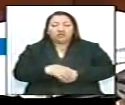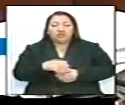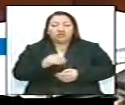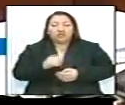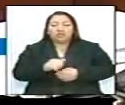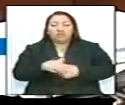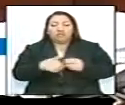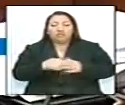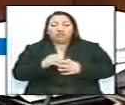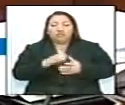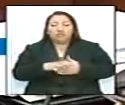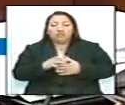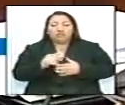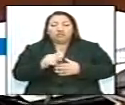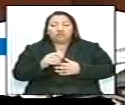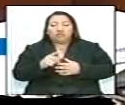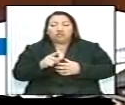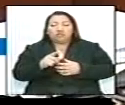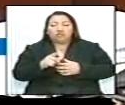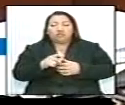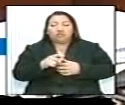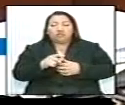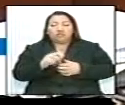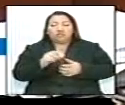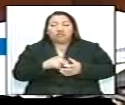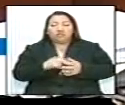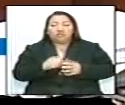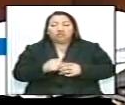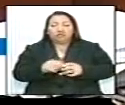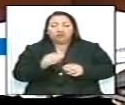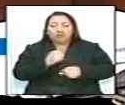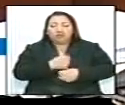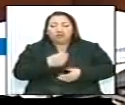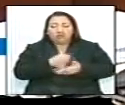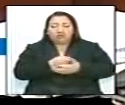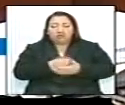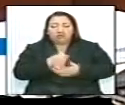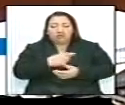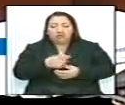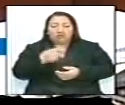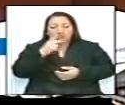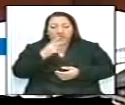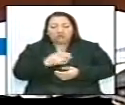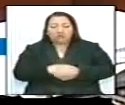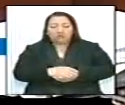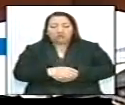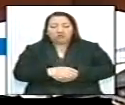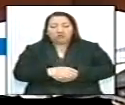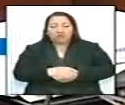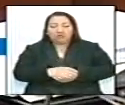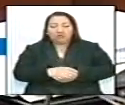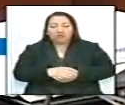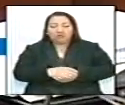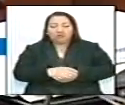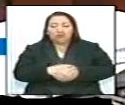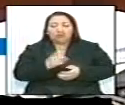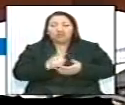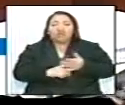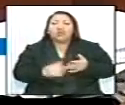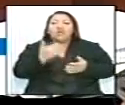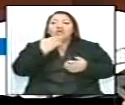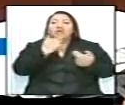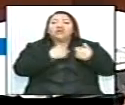menores, en tiempos menores. Pero se apostó por el Perú. Porque ¿quién estuvo a cargo de